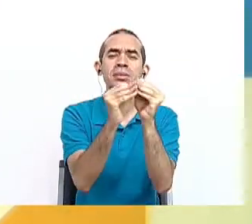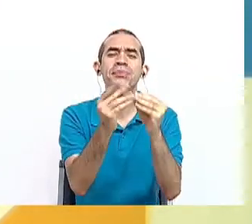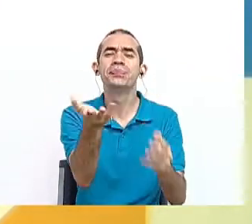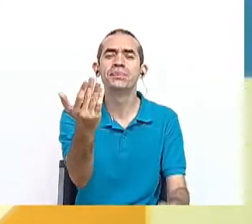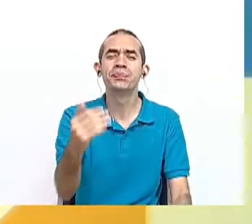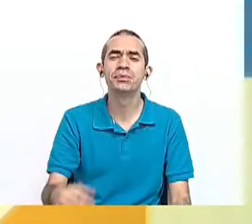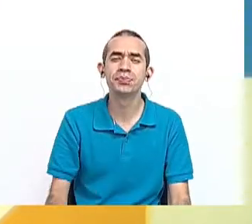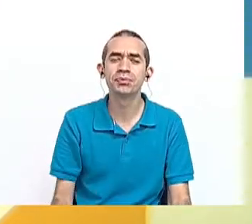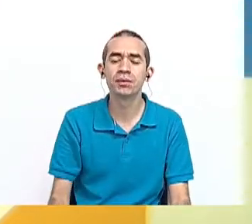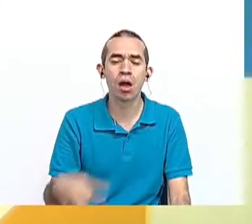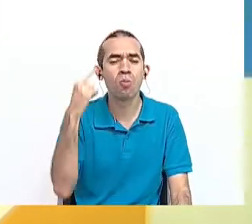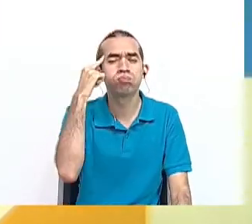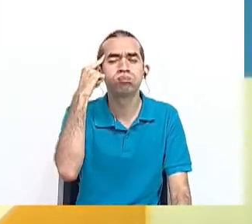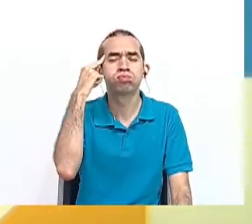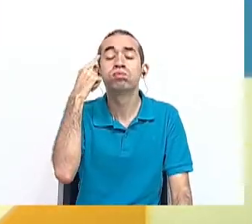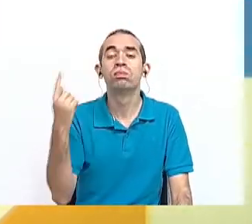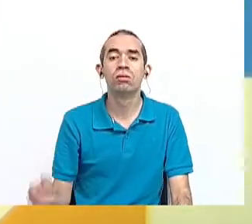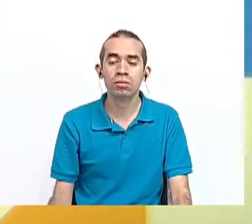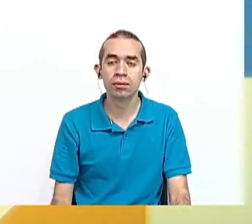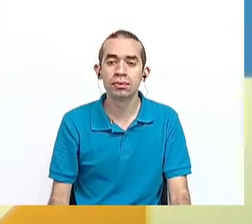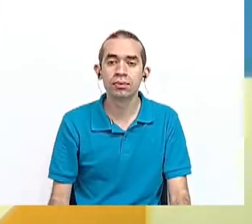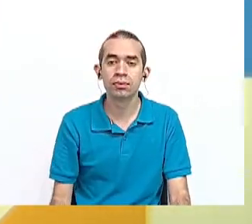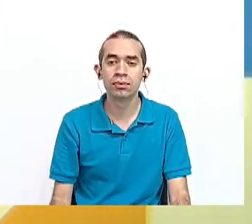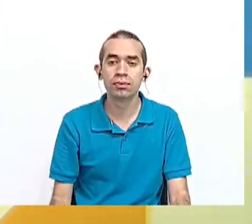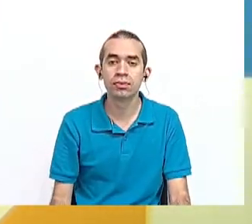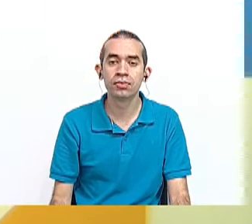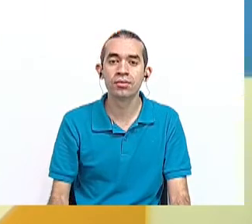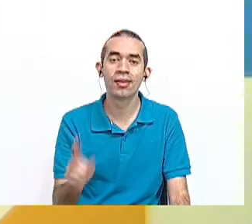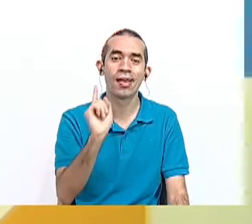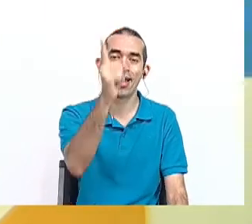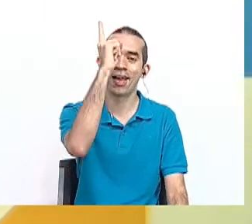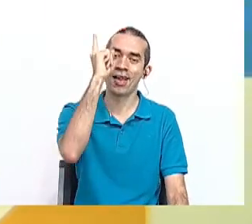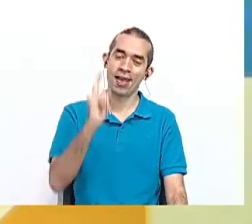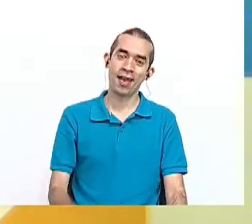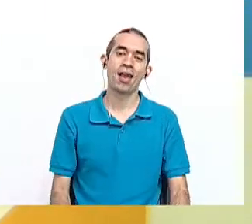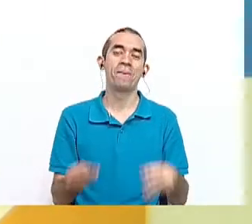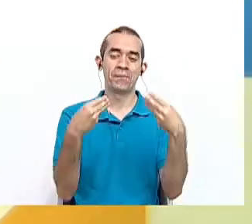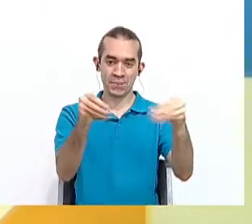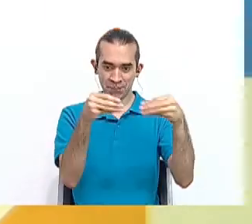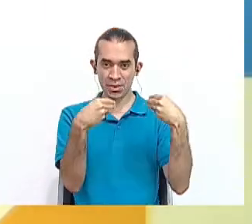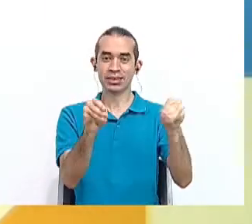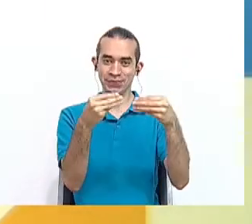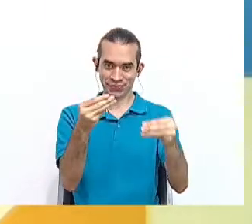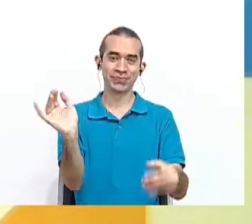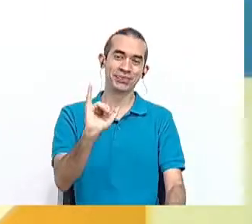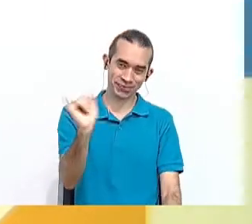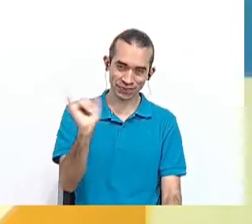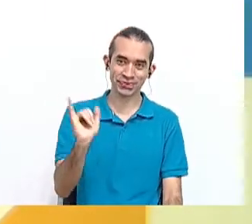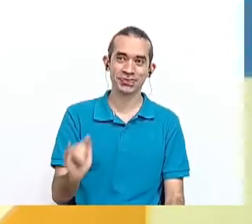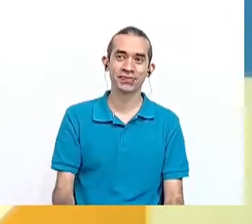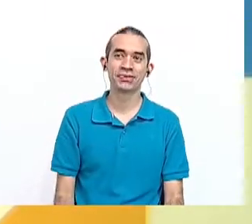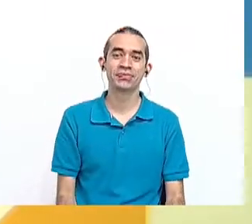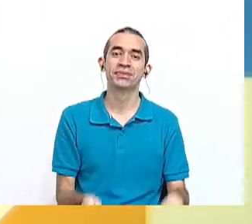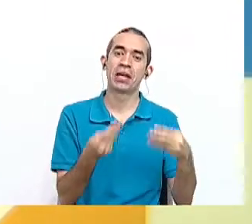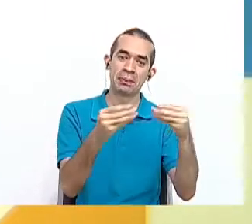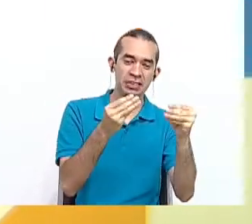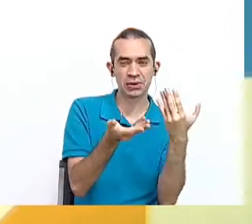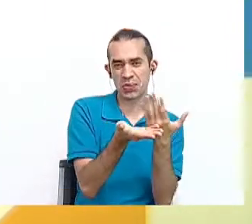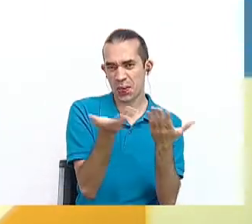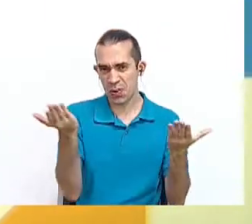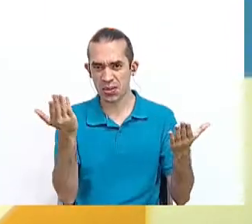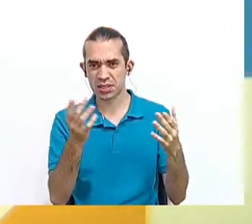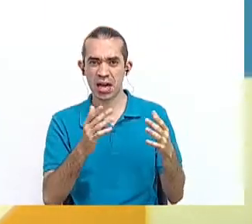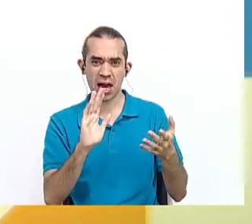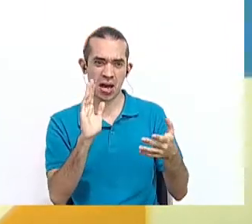hogar? Pensemos un poquito. El plástico, muy bien, está en nuestros utensilios en